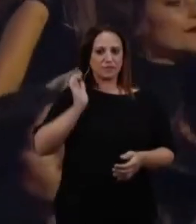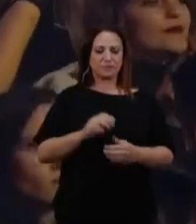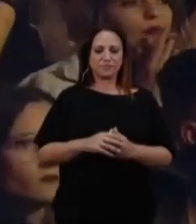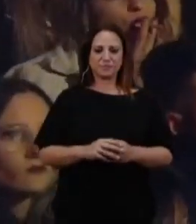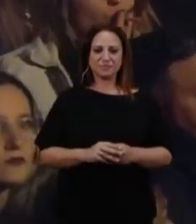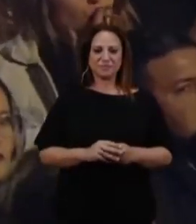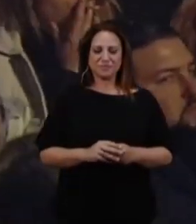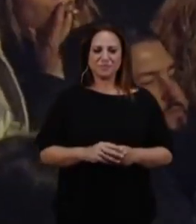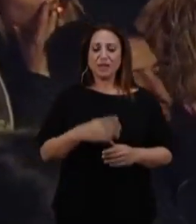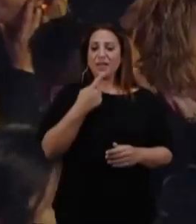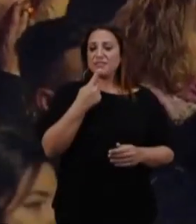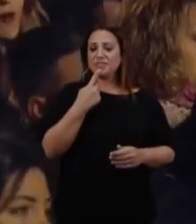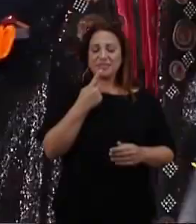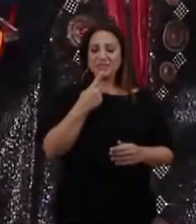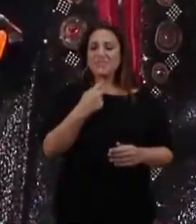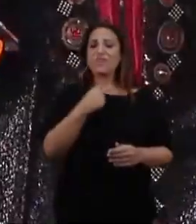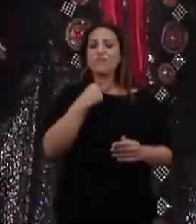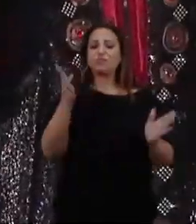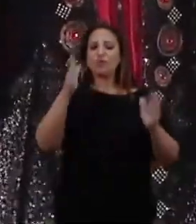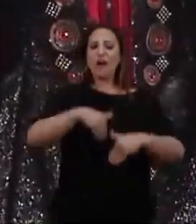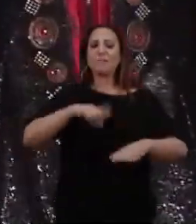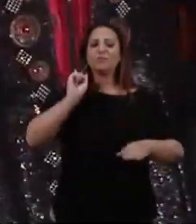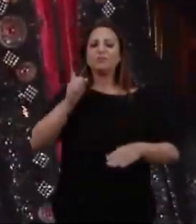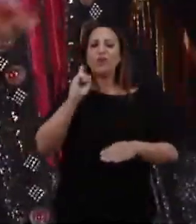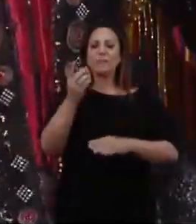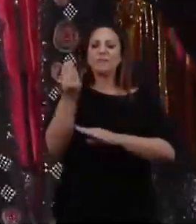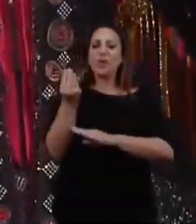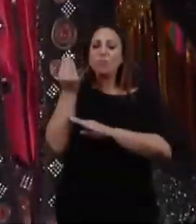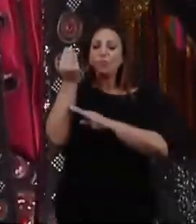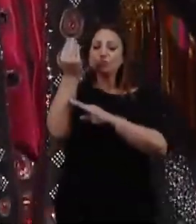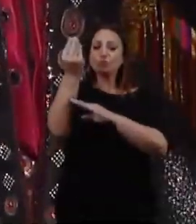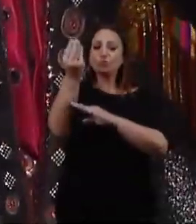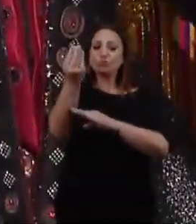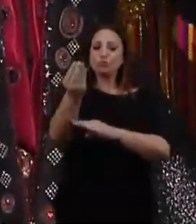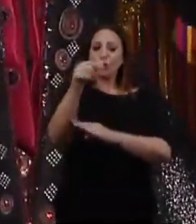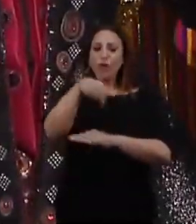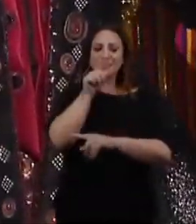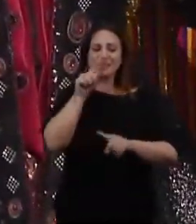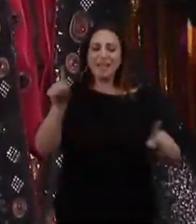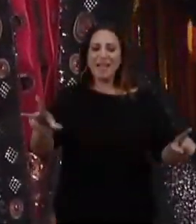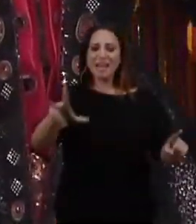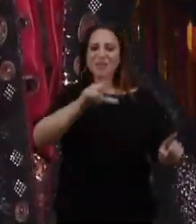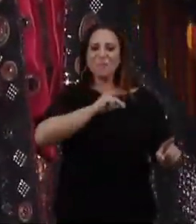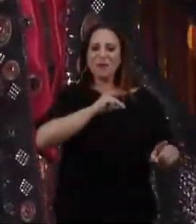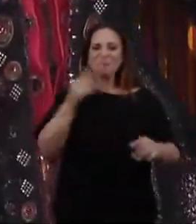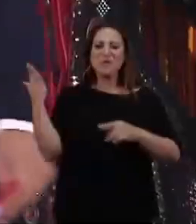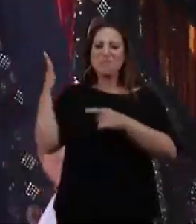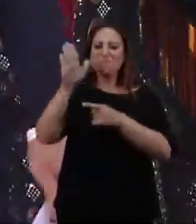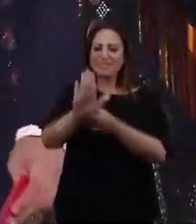Enevía dice que no tiene la voz para hablar, pero solamente va a decir el nombre. El busto de Carmelo el Pariente este año. Daniel Calero.